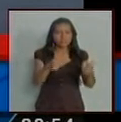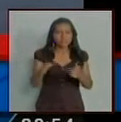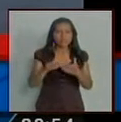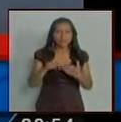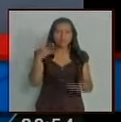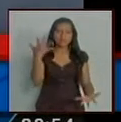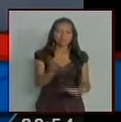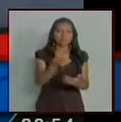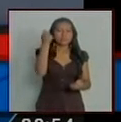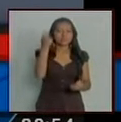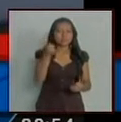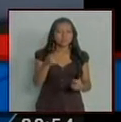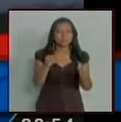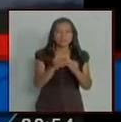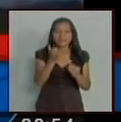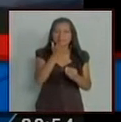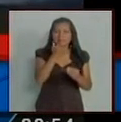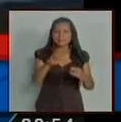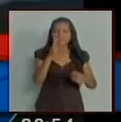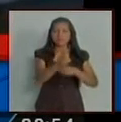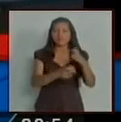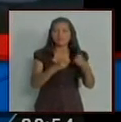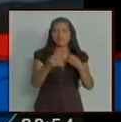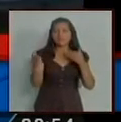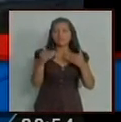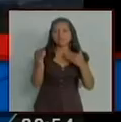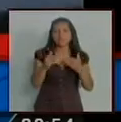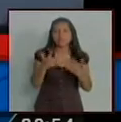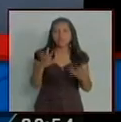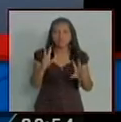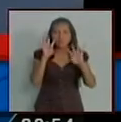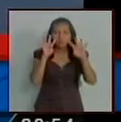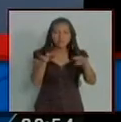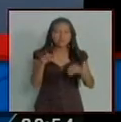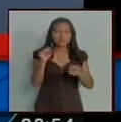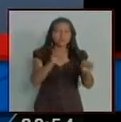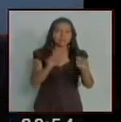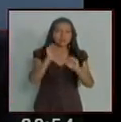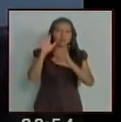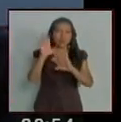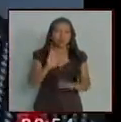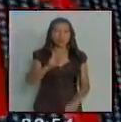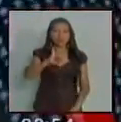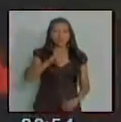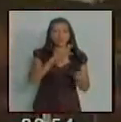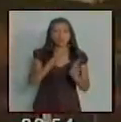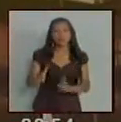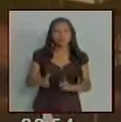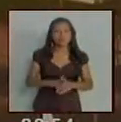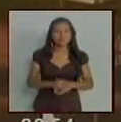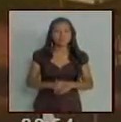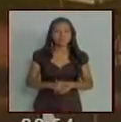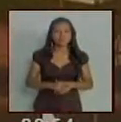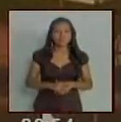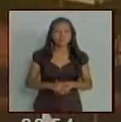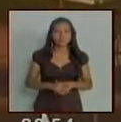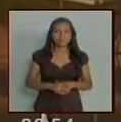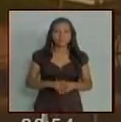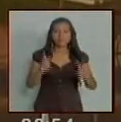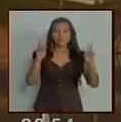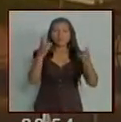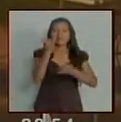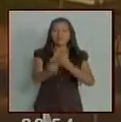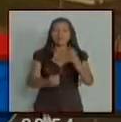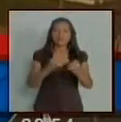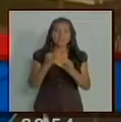violenta sobre el toldo de un escenario en la Feria Aeronáutica que se desarrolló el sábado en la ciudad de Cobija. En el